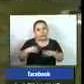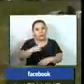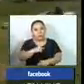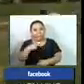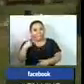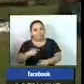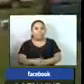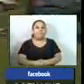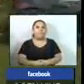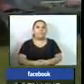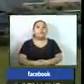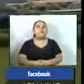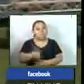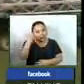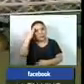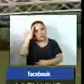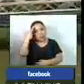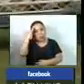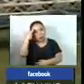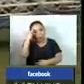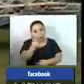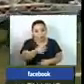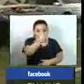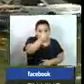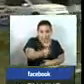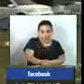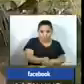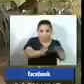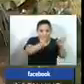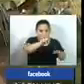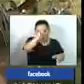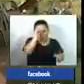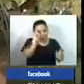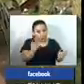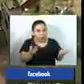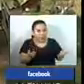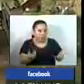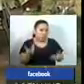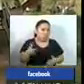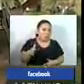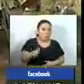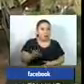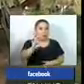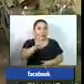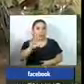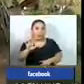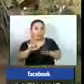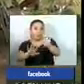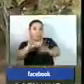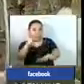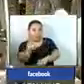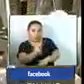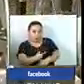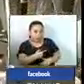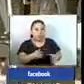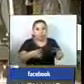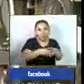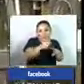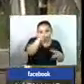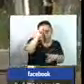si bien es cierto somos informales pero tenemos a veces hasta 15-20 personas laburando para nosotros